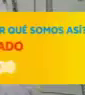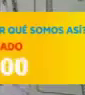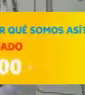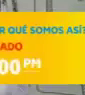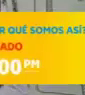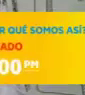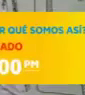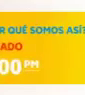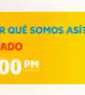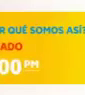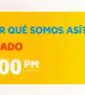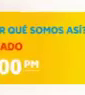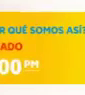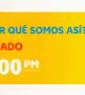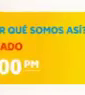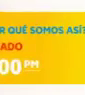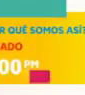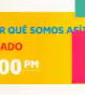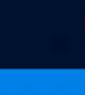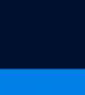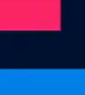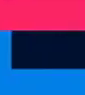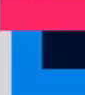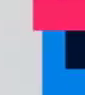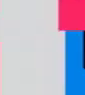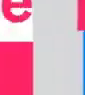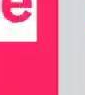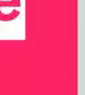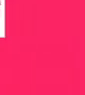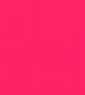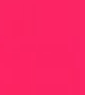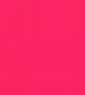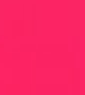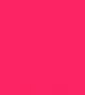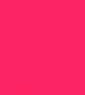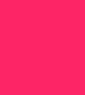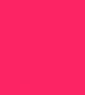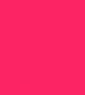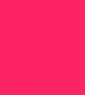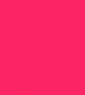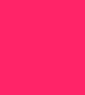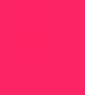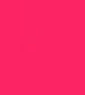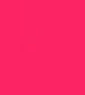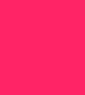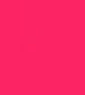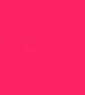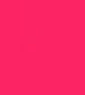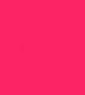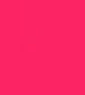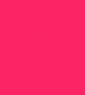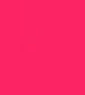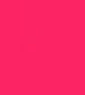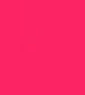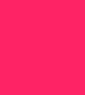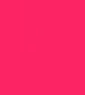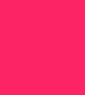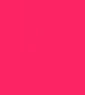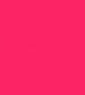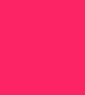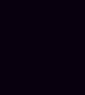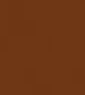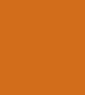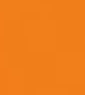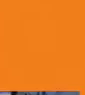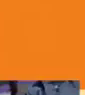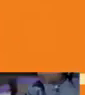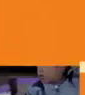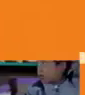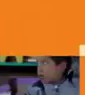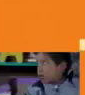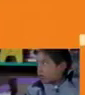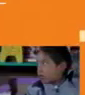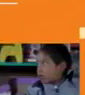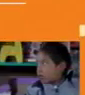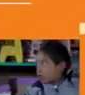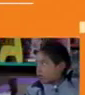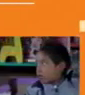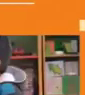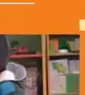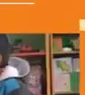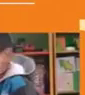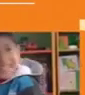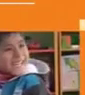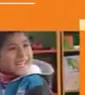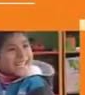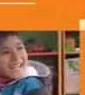así? Sábado, 5 de la tarde, por TV Perú. Primero, mi salud. Estamos